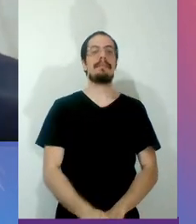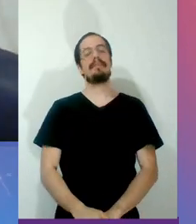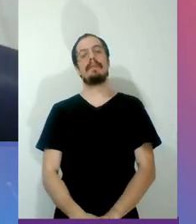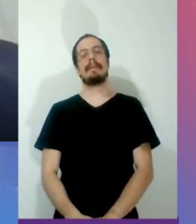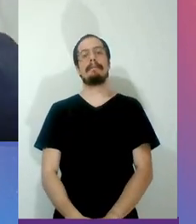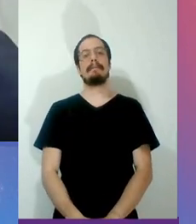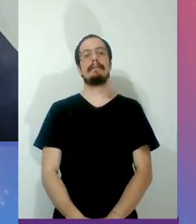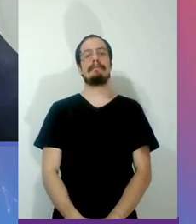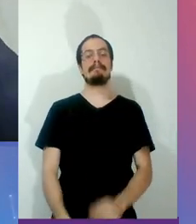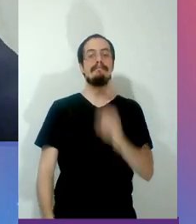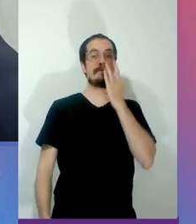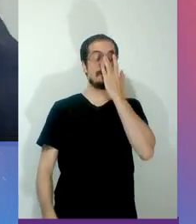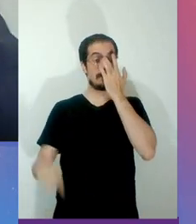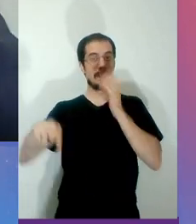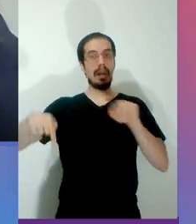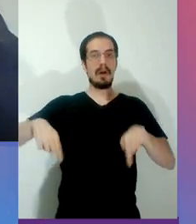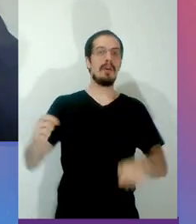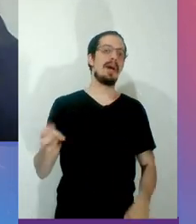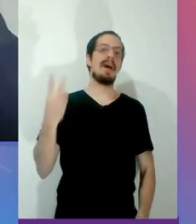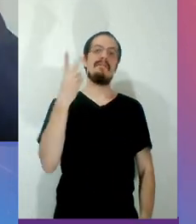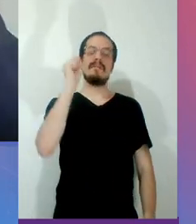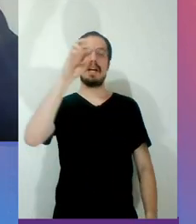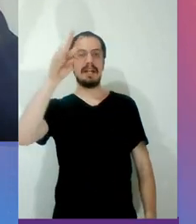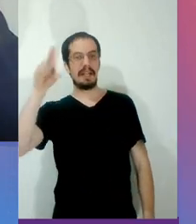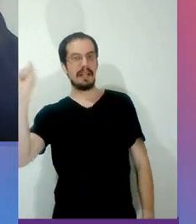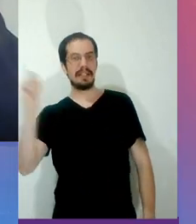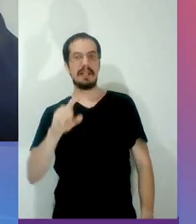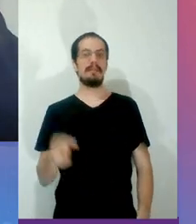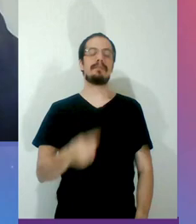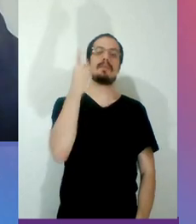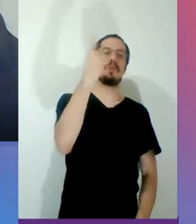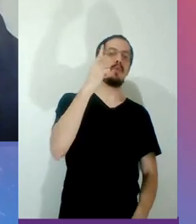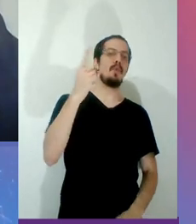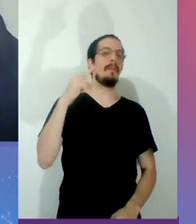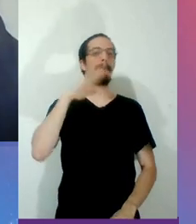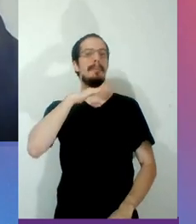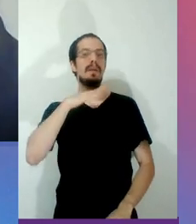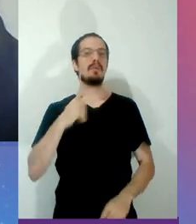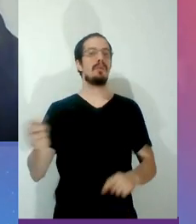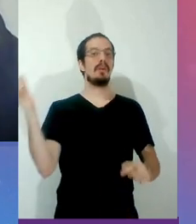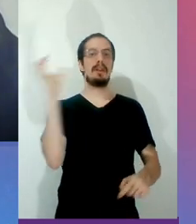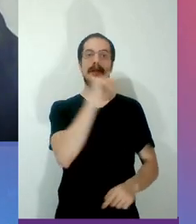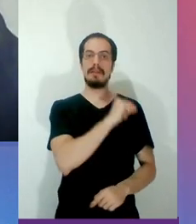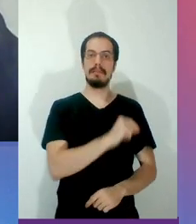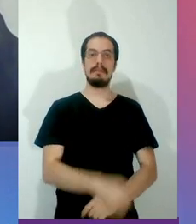Verónica. Vanessa, escuchamos tu minuto de palabras al cierre.